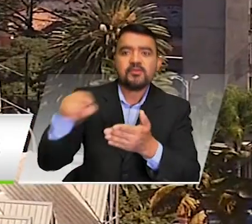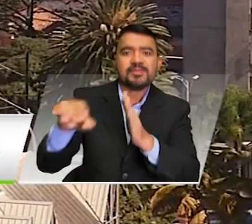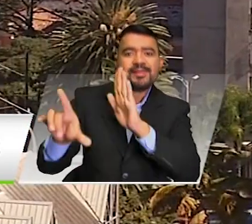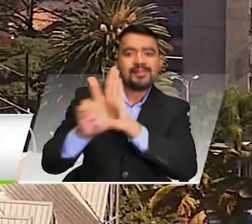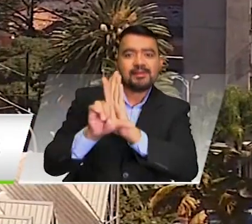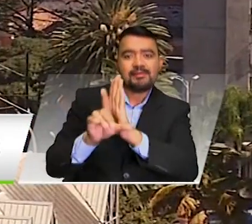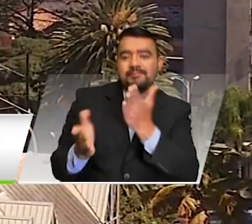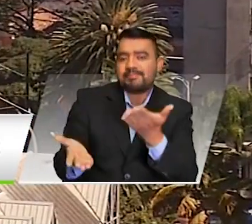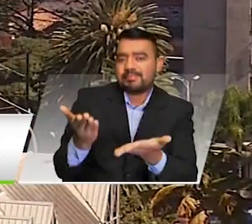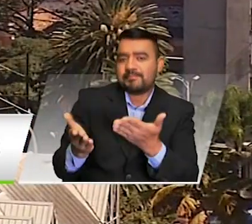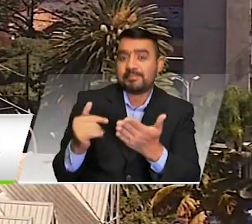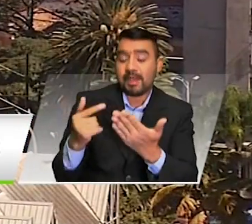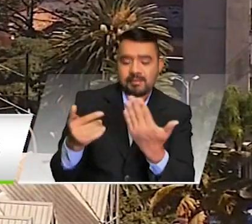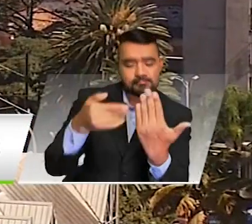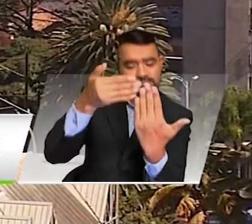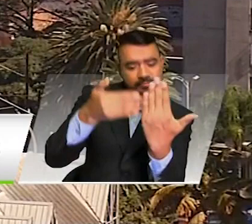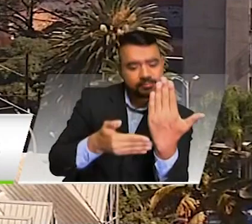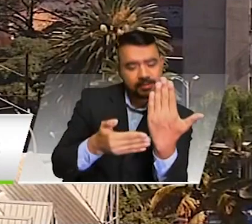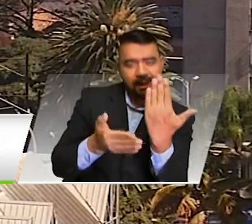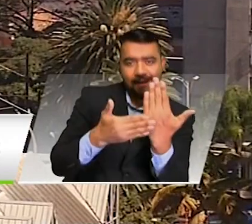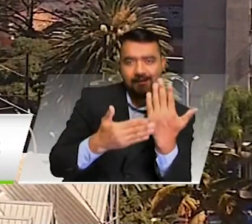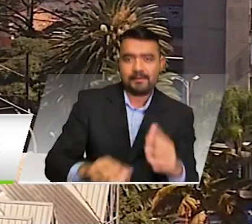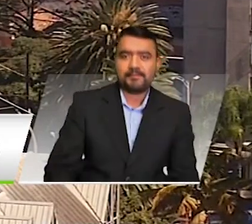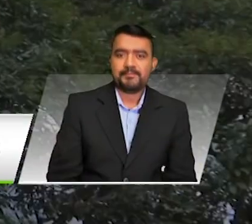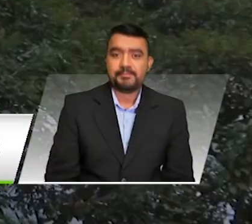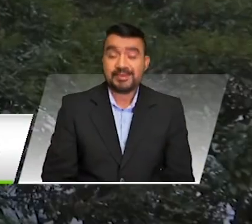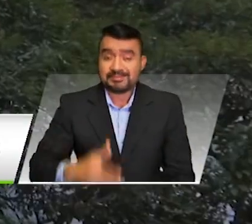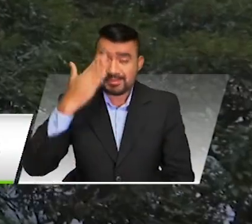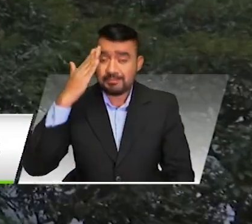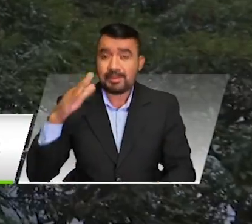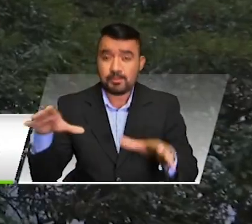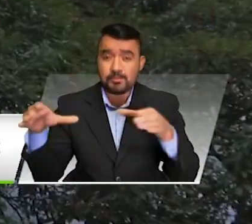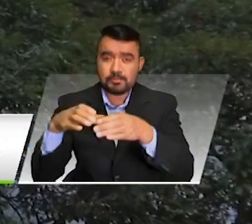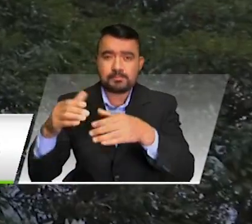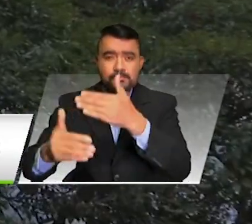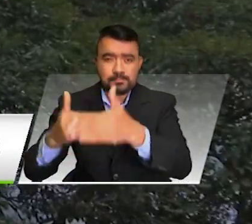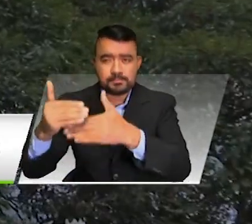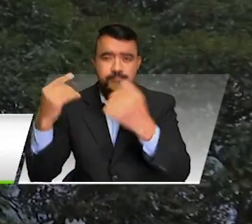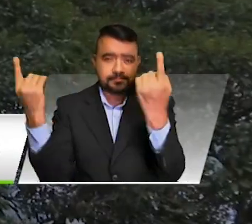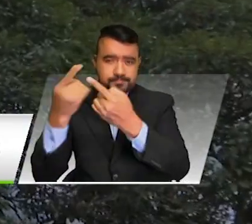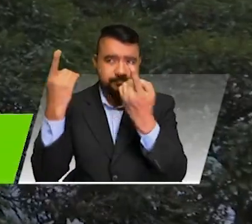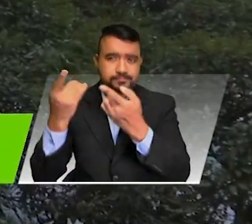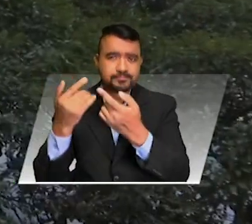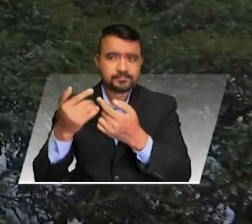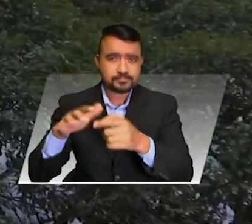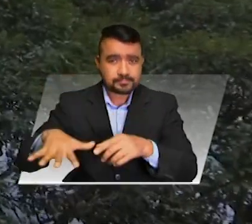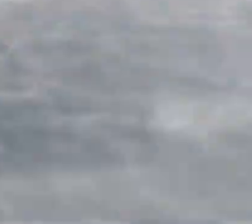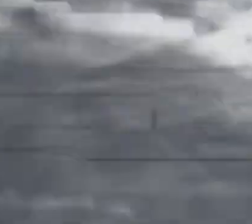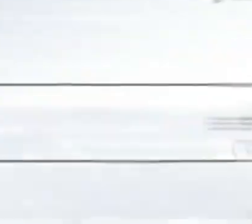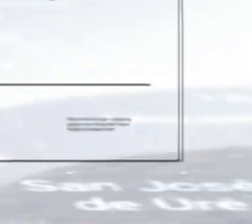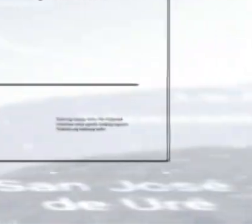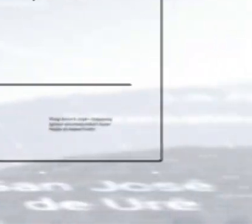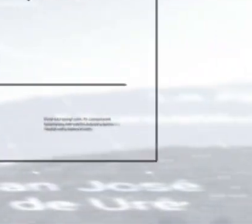resalta que la iniciativa aprobada favorece el desarrollo territorial y el fortalecimiento institucional existente